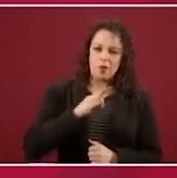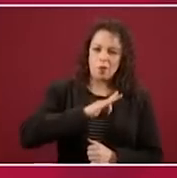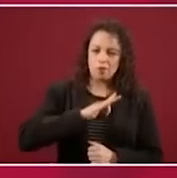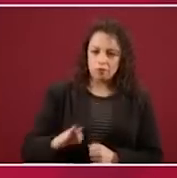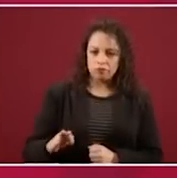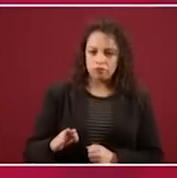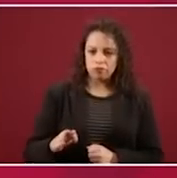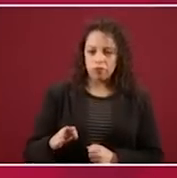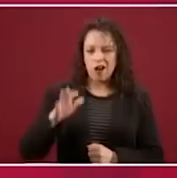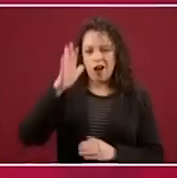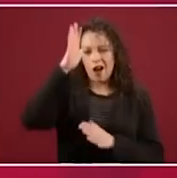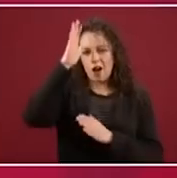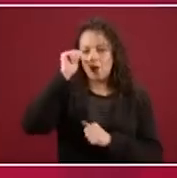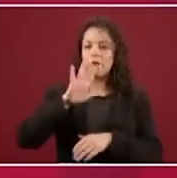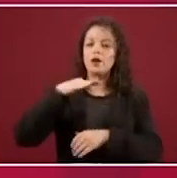acuerdos parciales.